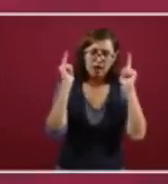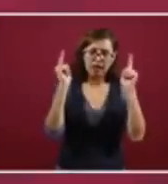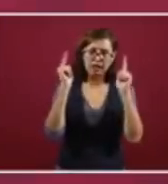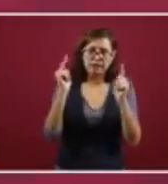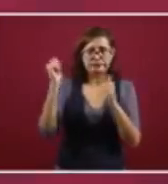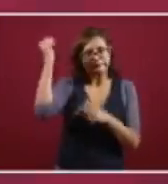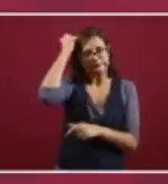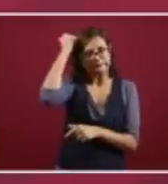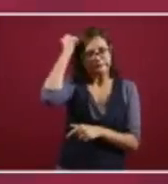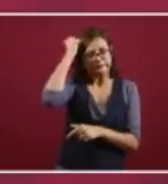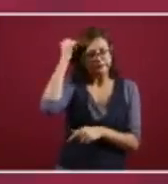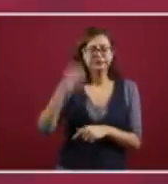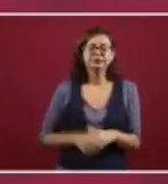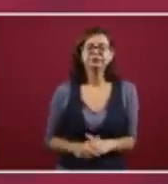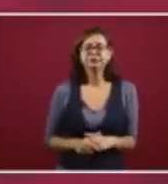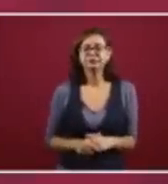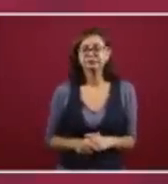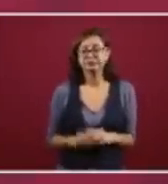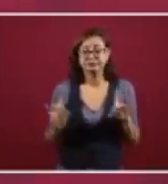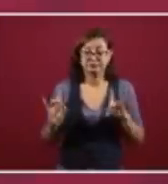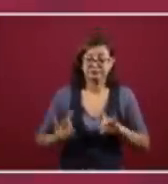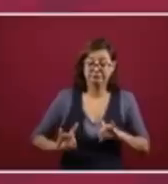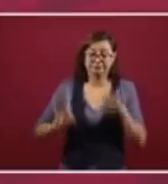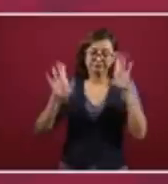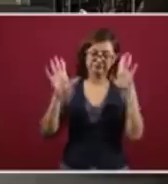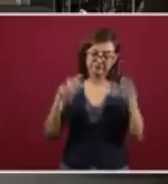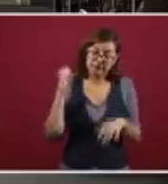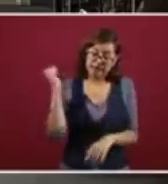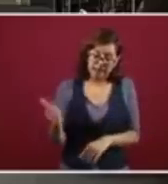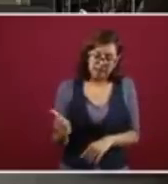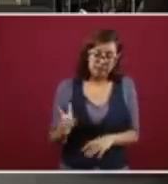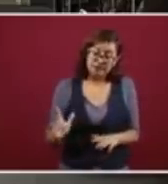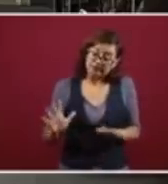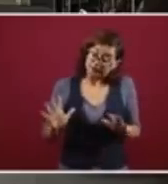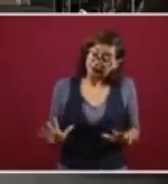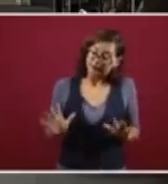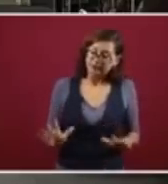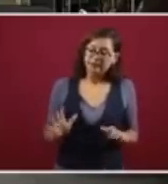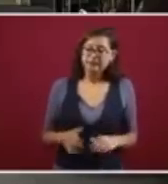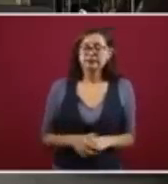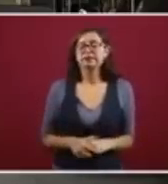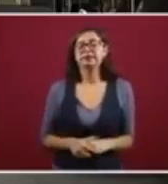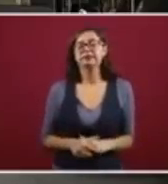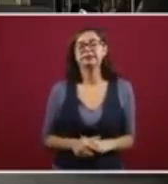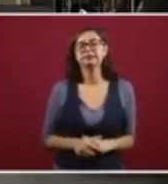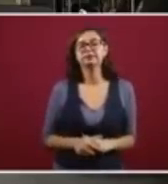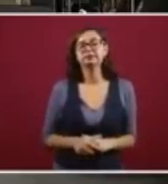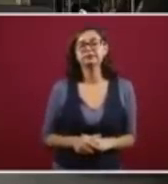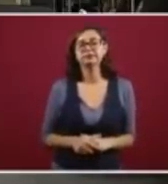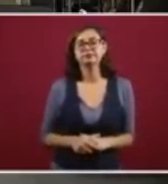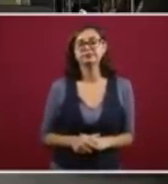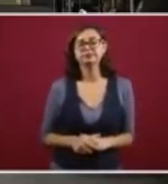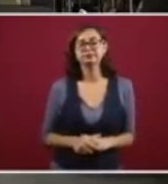tocó madera, no vaya a ser que ahora se vayan